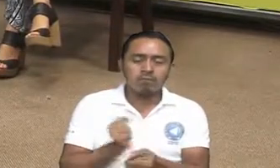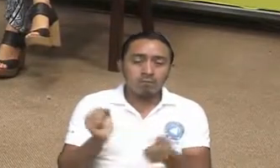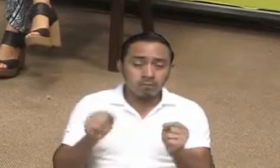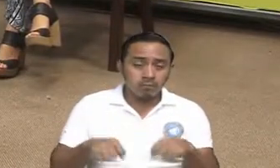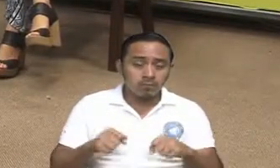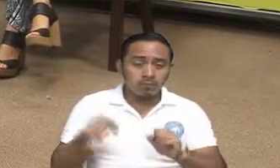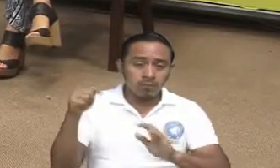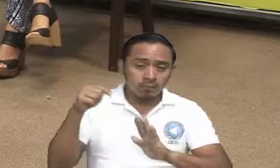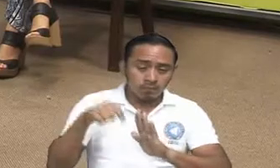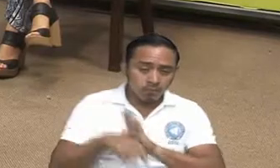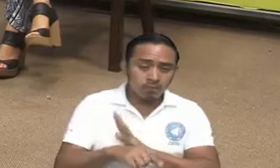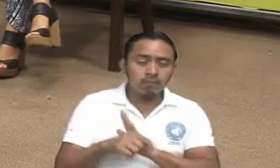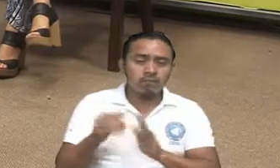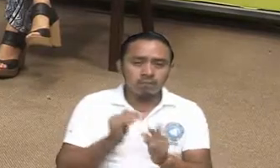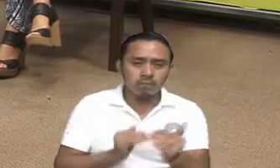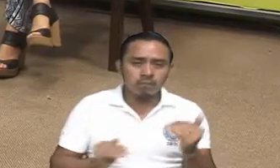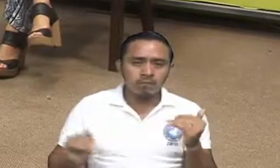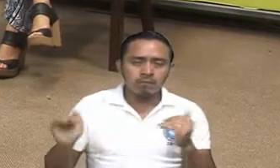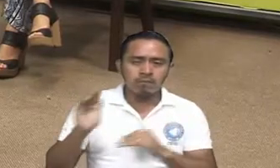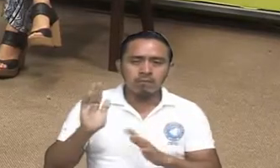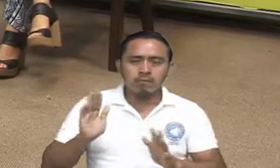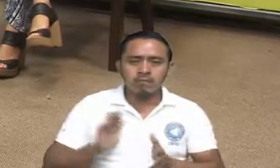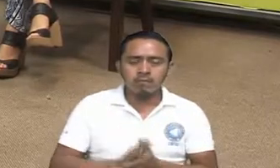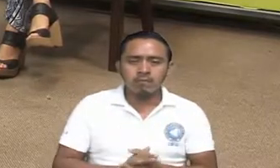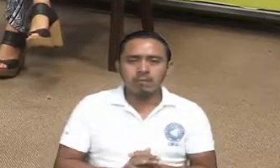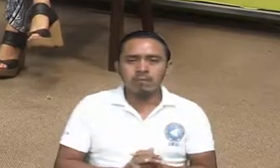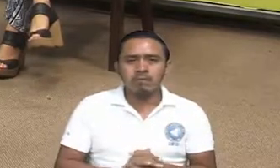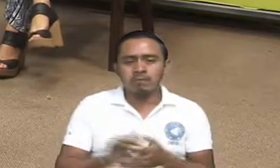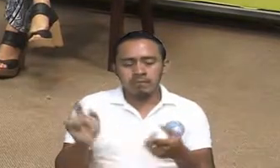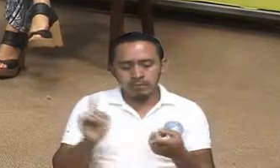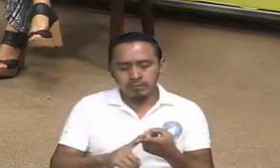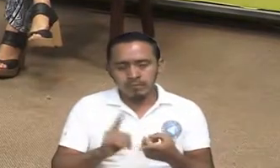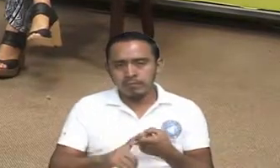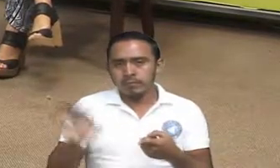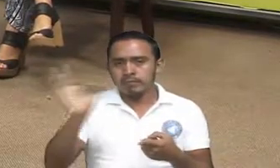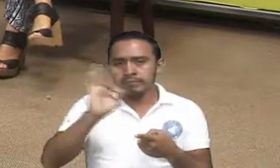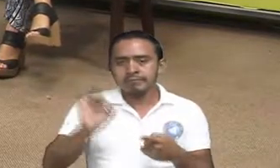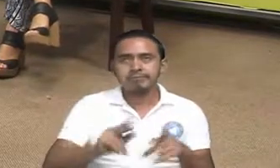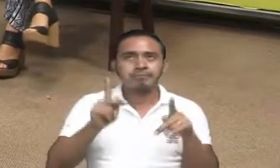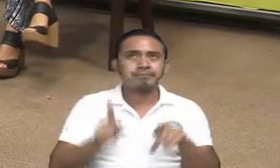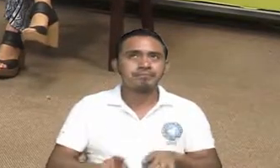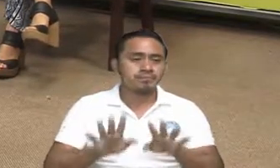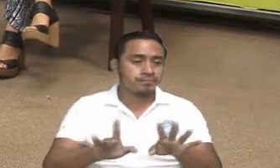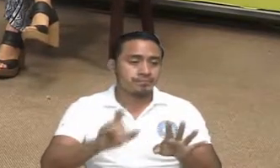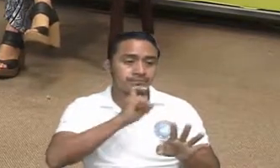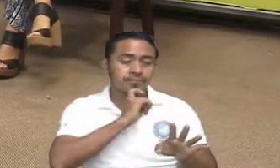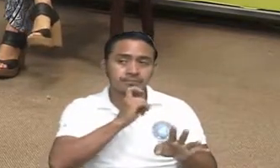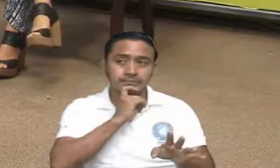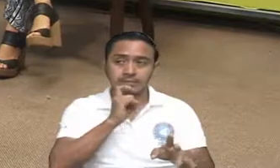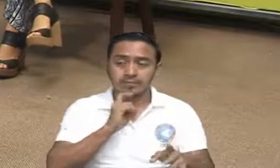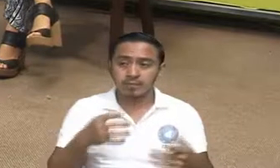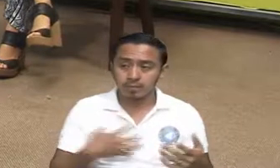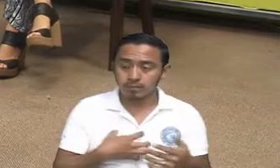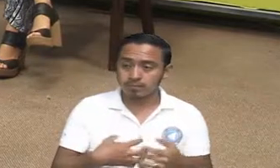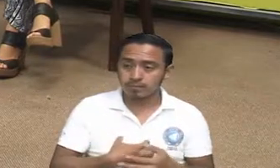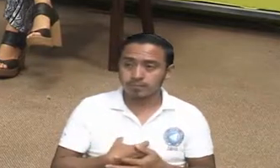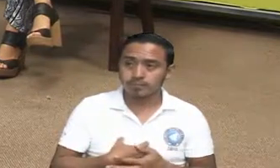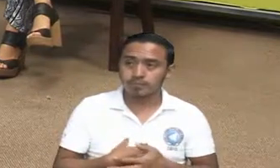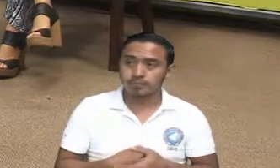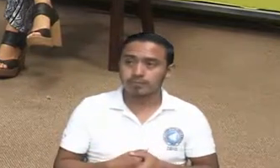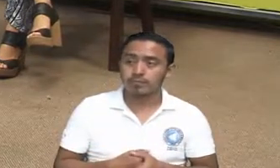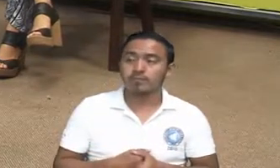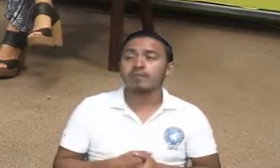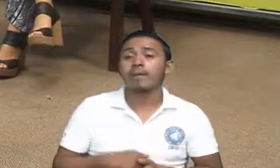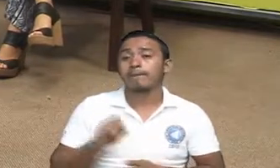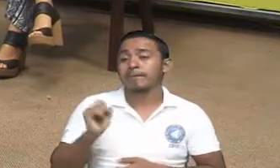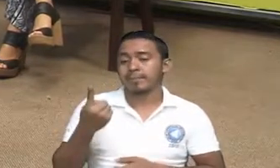después es un problema mayor. ¿De qué manera? Primero, a nivel personal, vuelvo y repito, los celos es una inseguridad a nivel personal. Hay que reconocerlo. Y